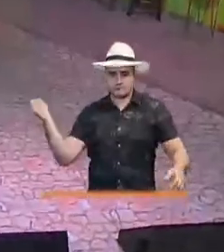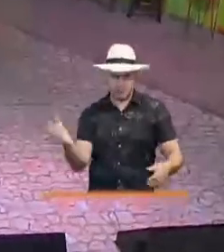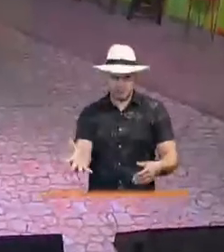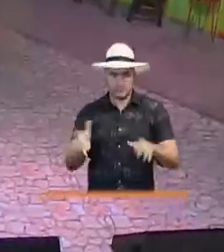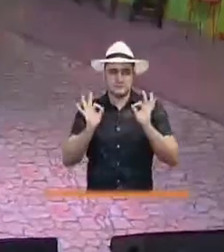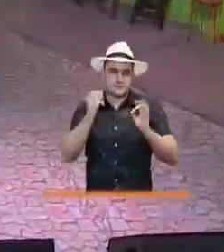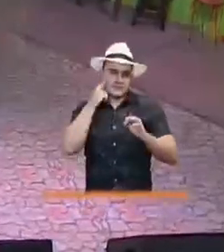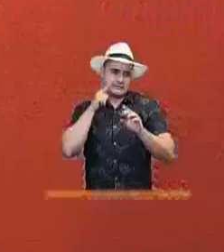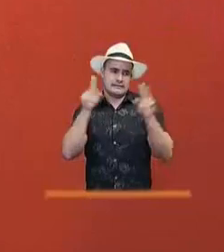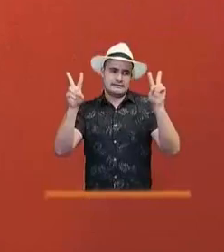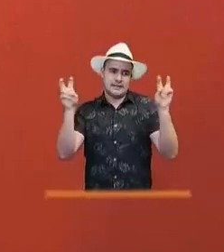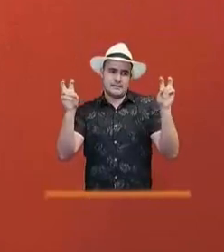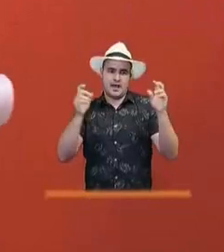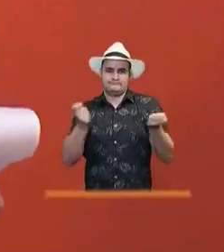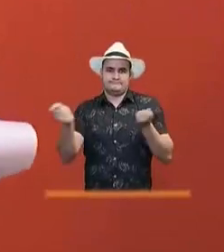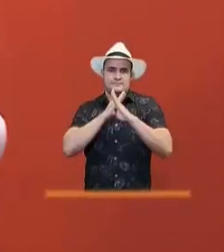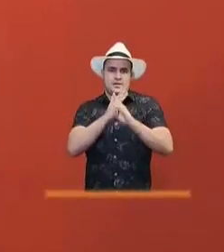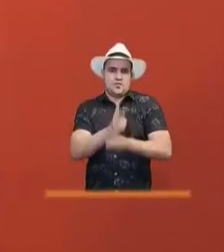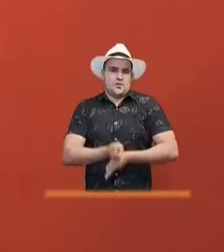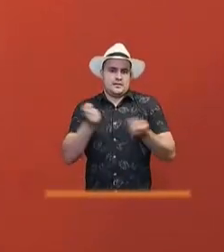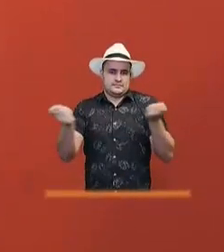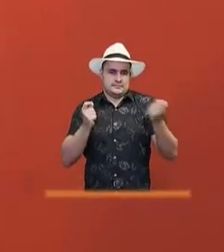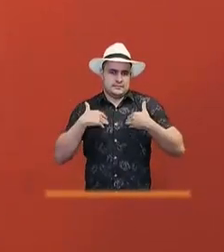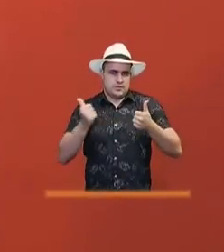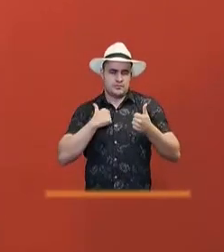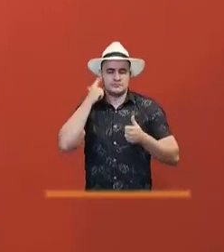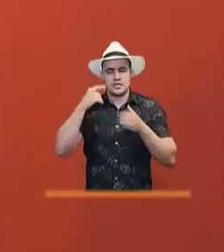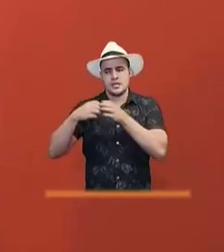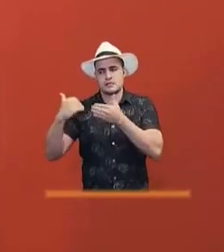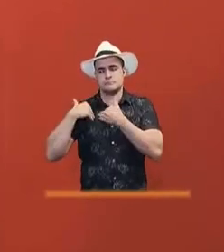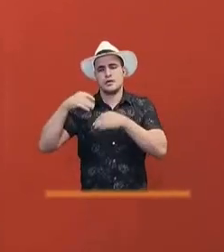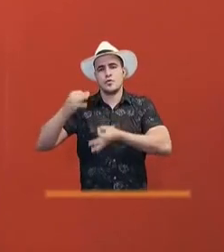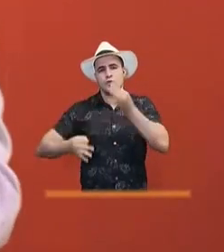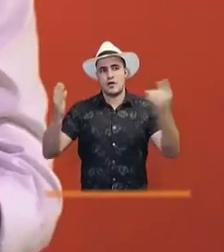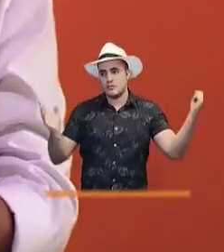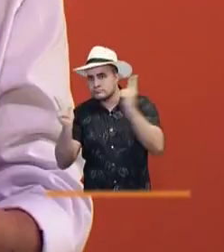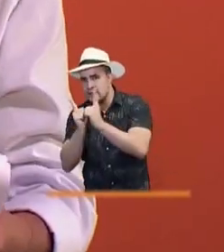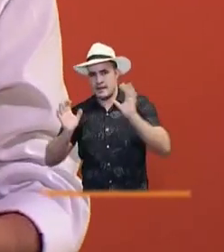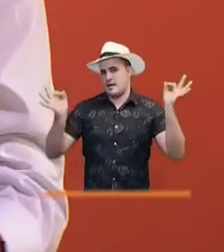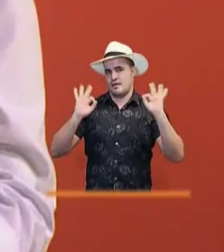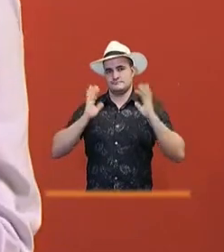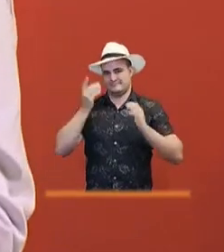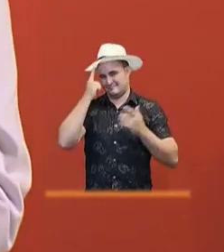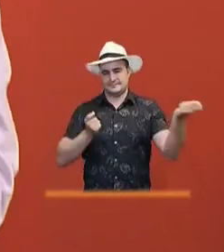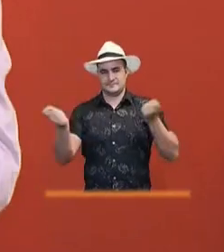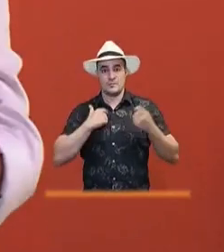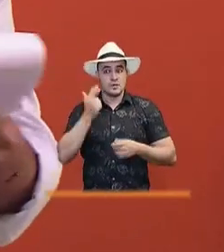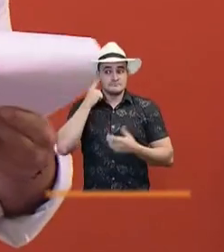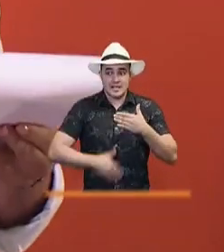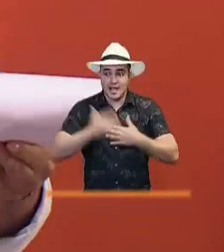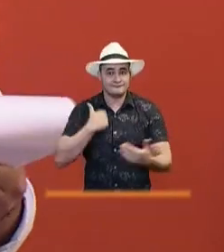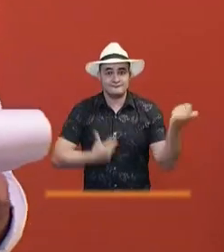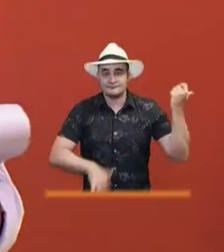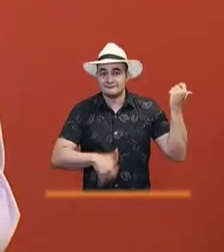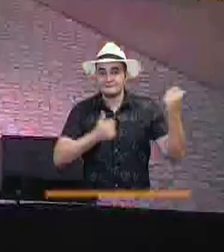asuntos de bioseguridad. No se acercan a la mesa del jurado, así que estamos listos. Vienen los trovadores y suene la música,